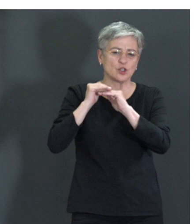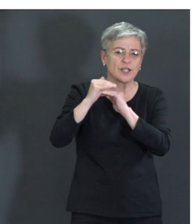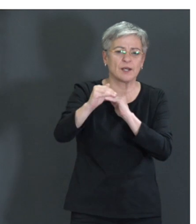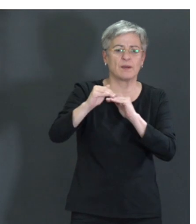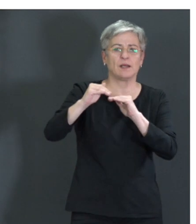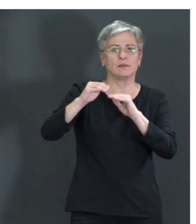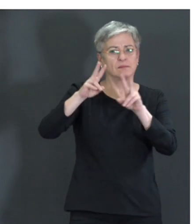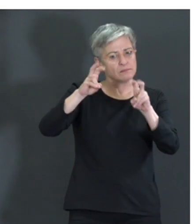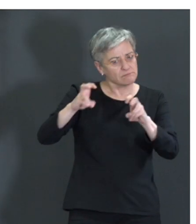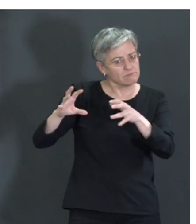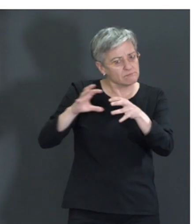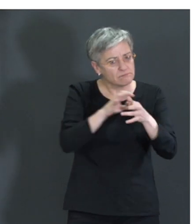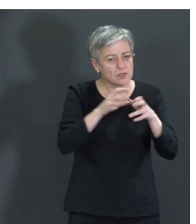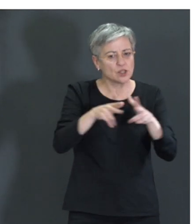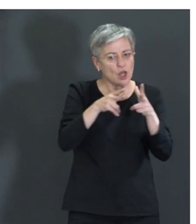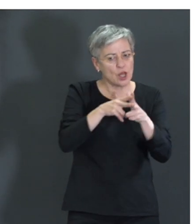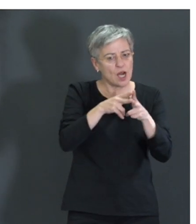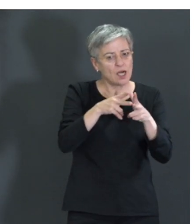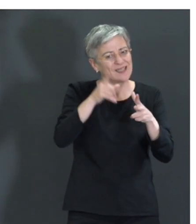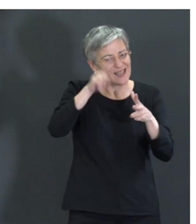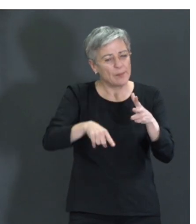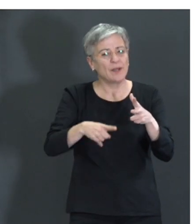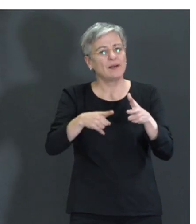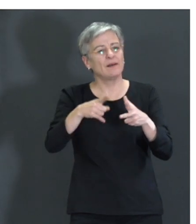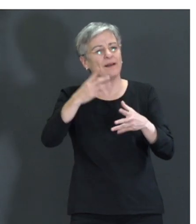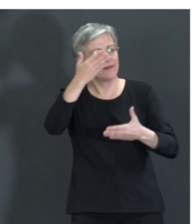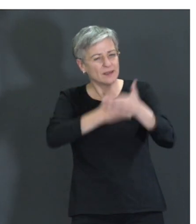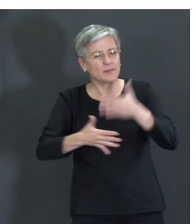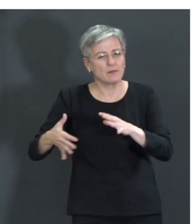social, ¿crees que se incorpora el tema de la discapacidad? Pues mira,